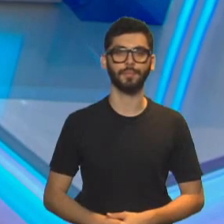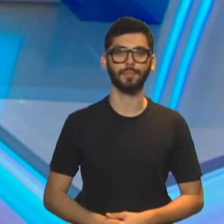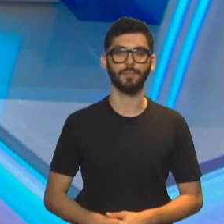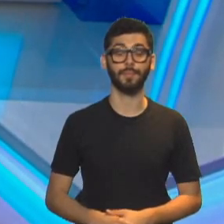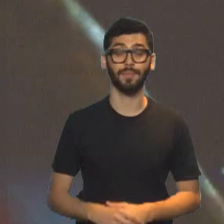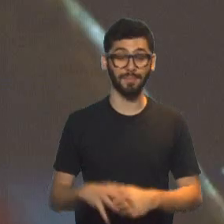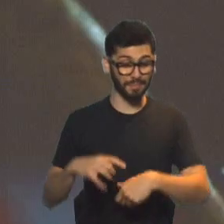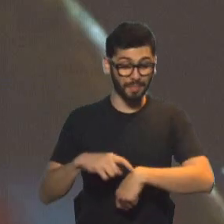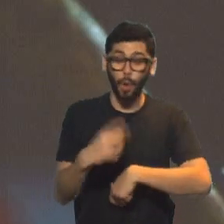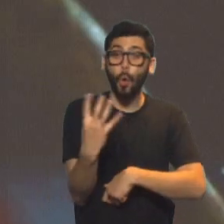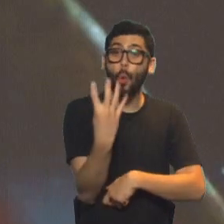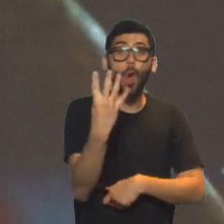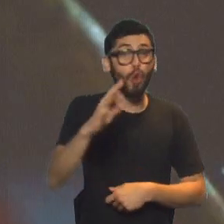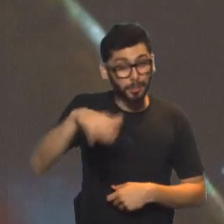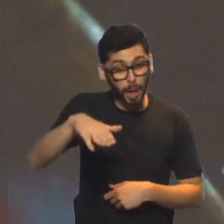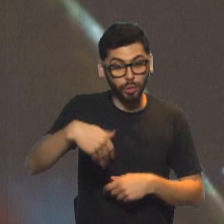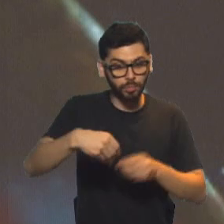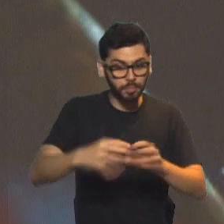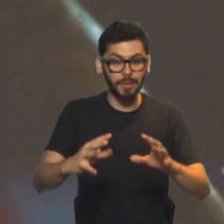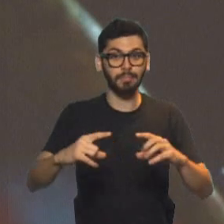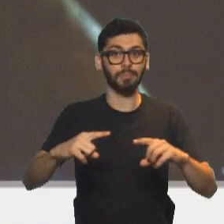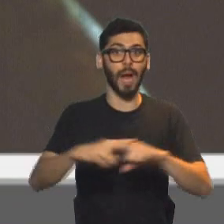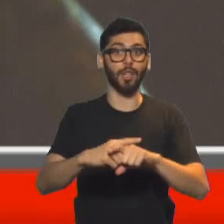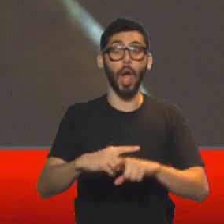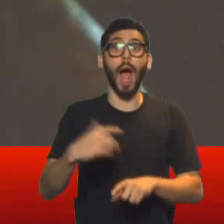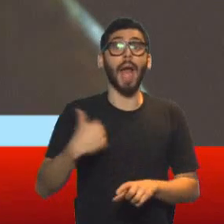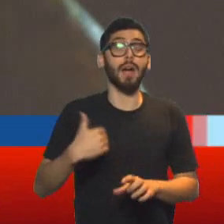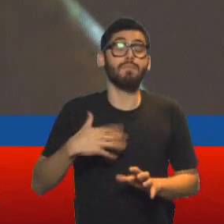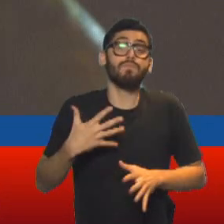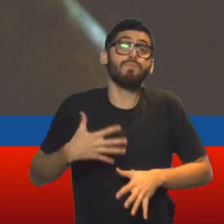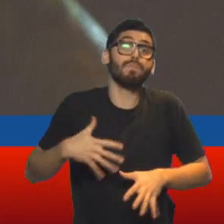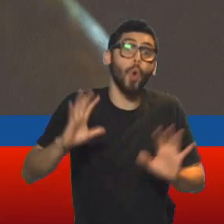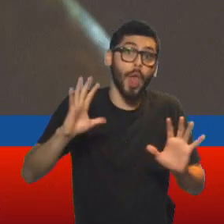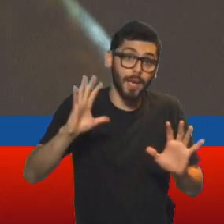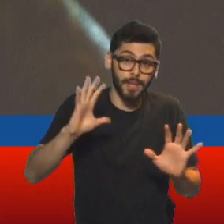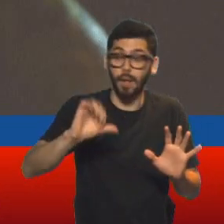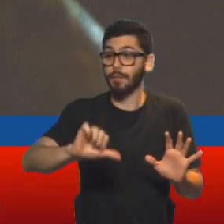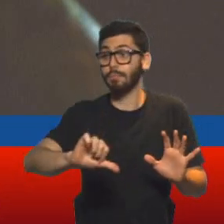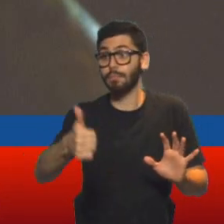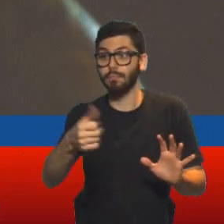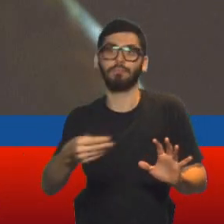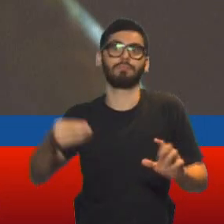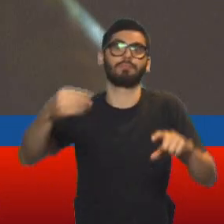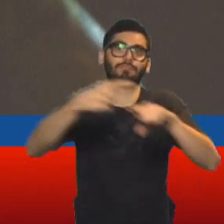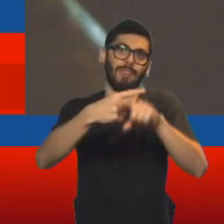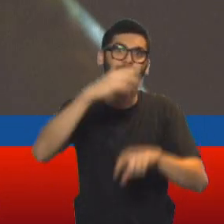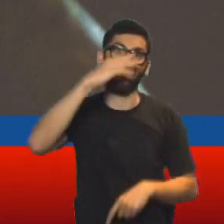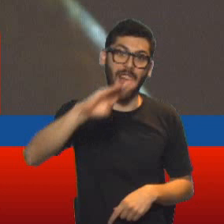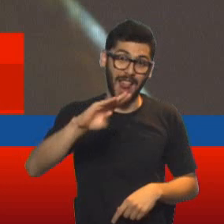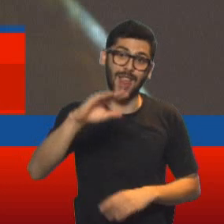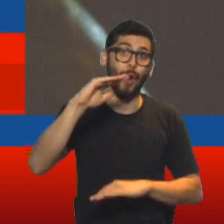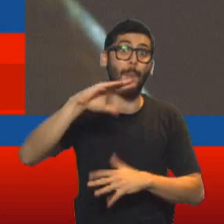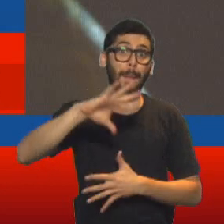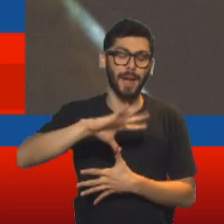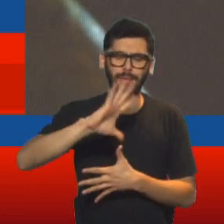Menos de 4 horas nos separan ya de ese partido donde Argentina puede una vez más ganar y meterse en una final de Copa América. Pablo Tiburci,